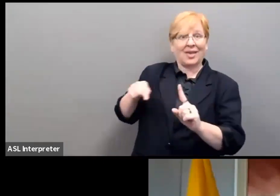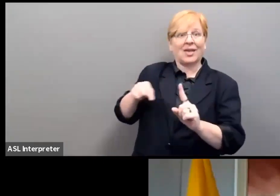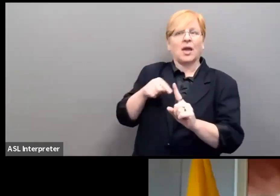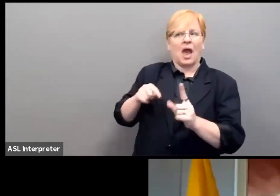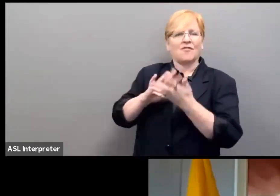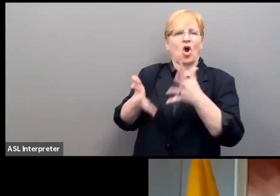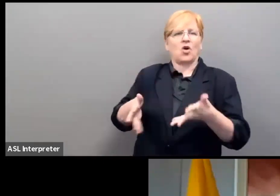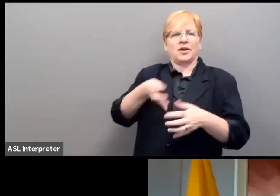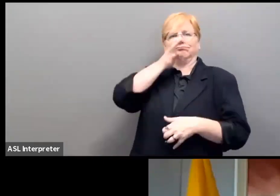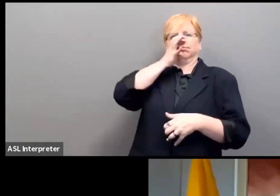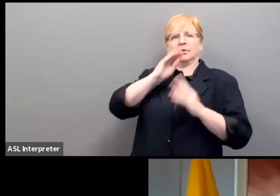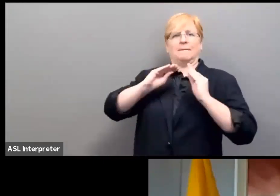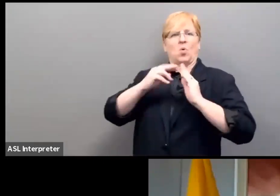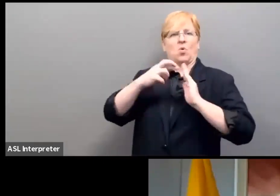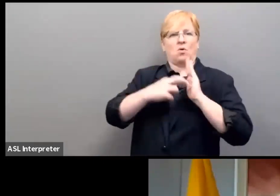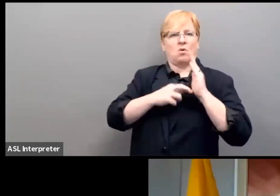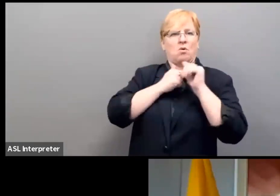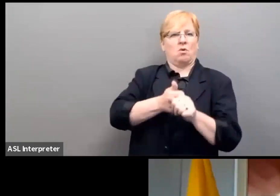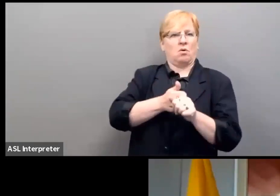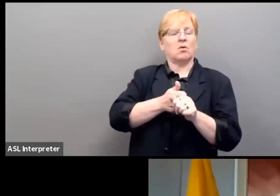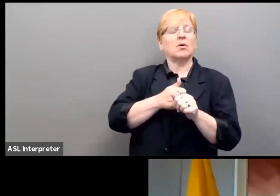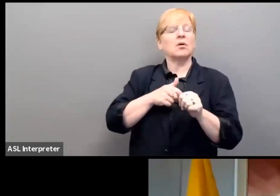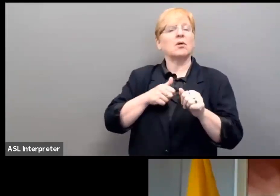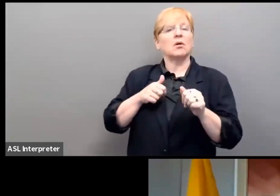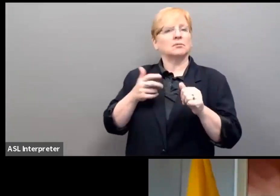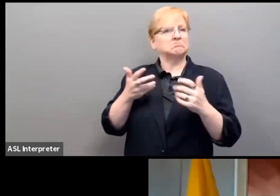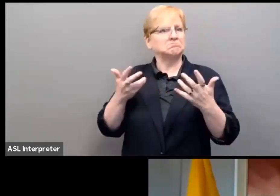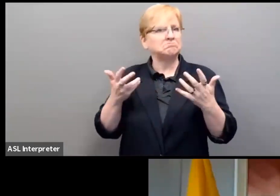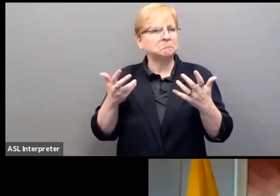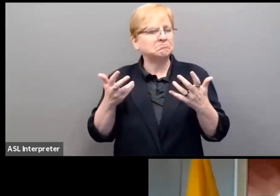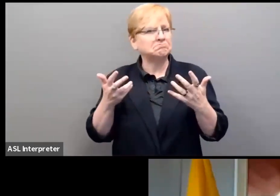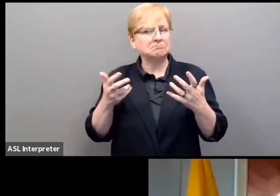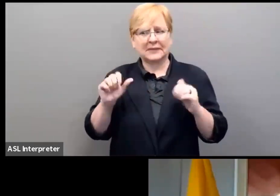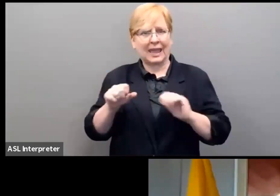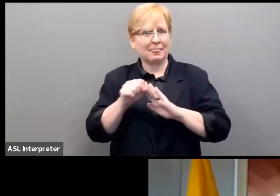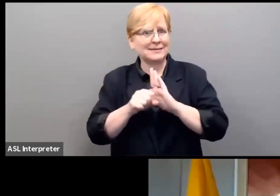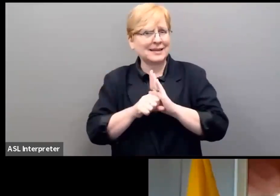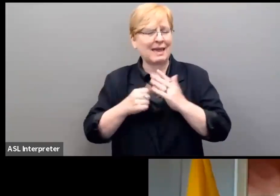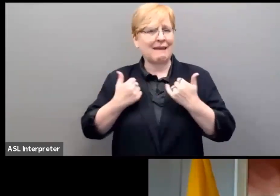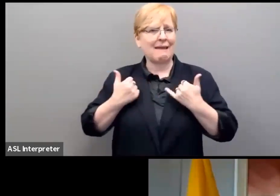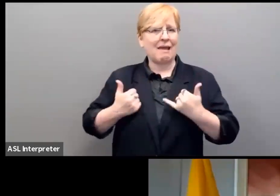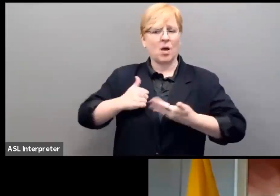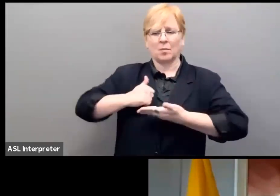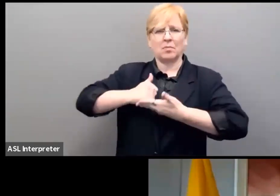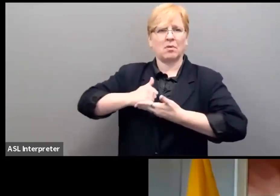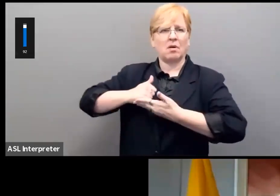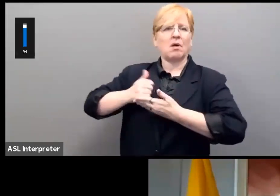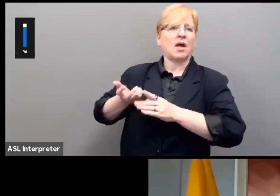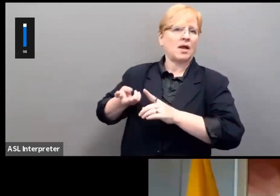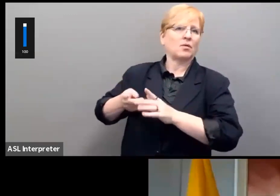gracias, gobernadora y doctor Scrape. Vamos con Sean Grishel con States Newsroom.